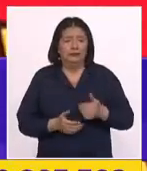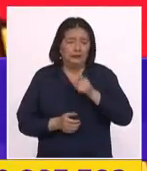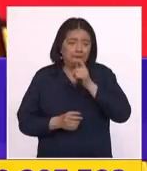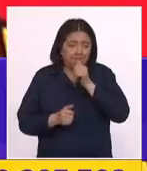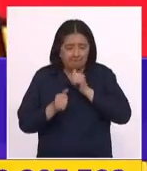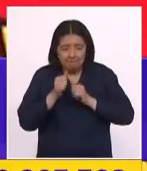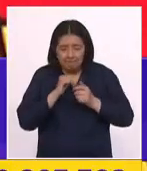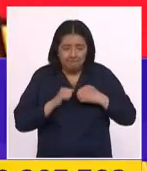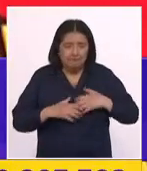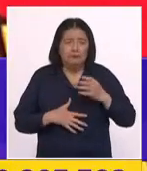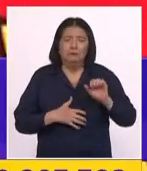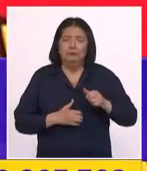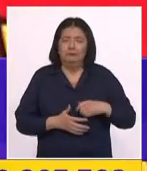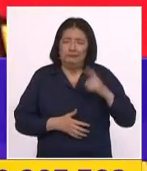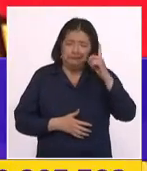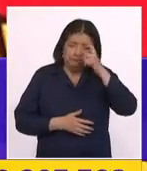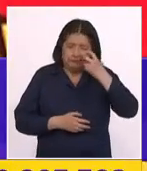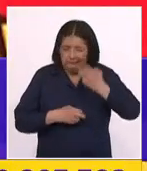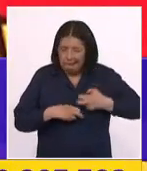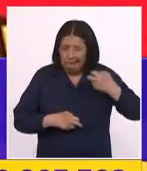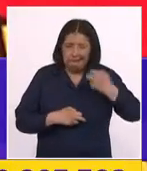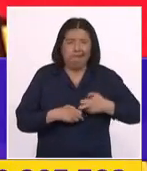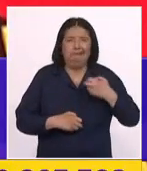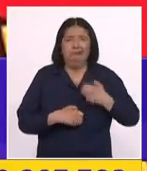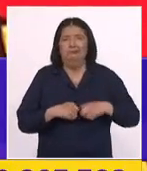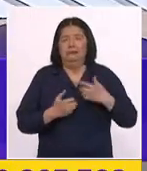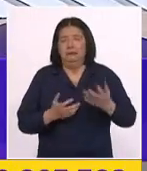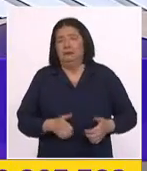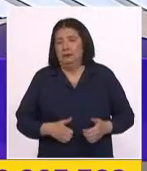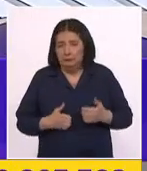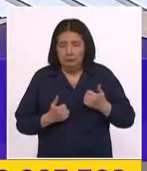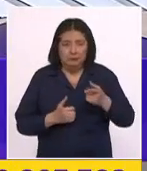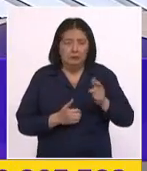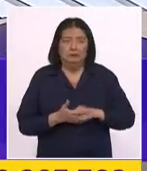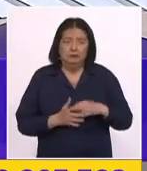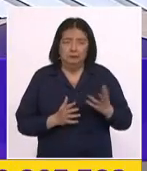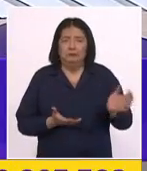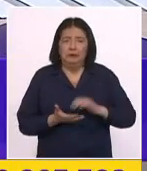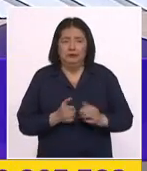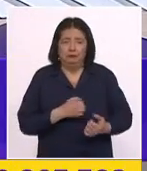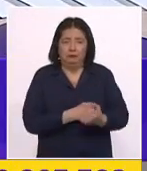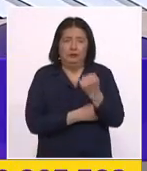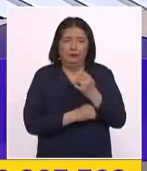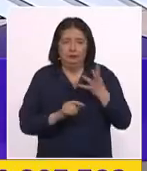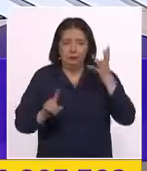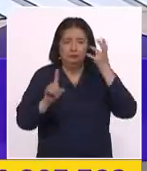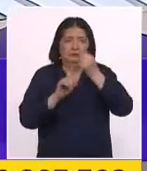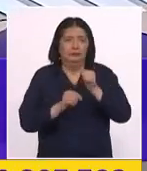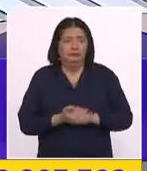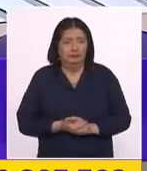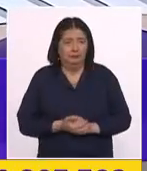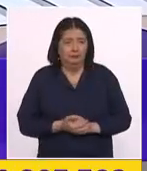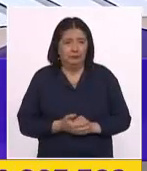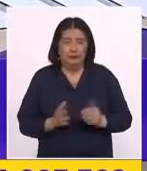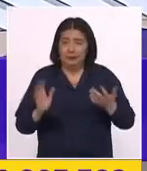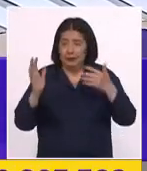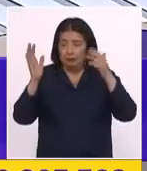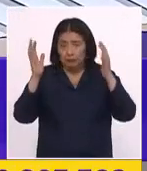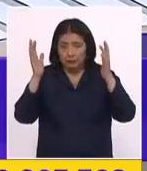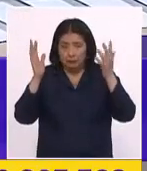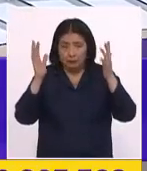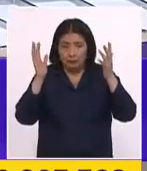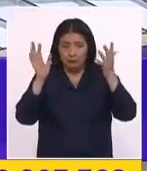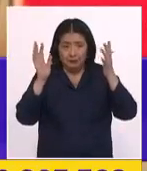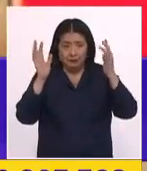resiliencia, porque las cosas duras, fuertes y difíciles que han pasado te han hecho mucho más fuerza para lograr tus objetivos. Bueno, aplausos